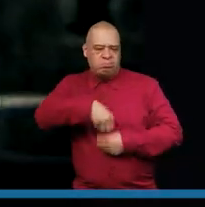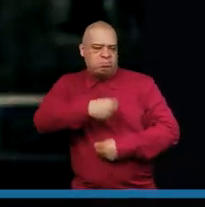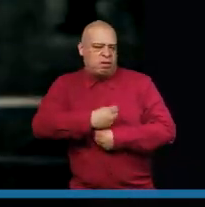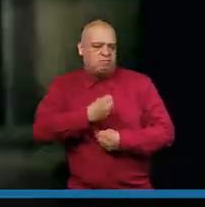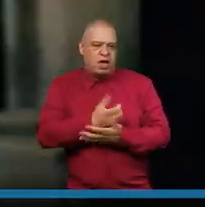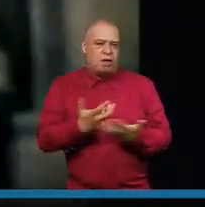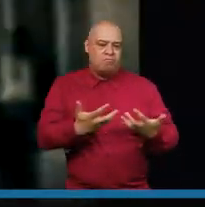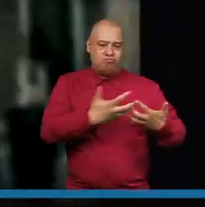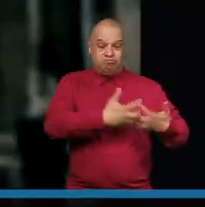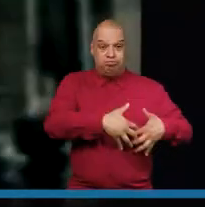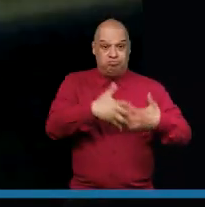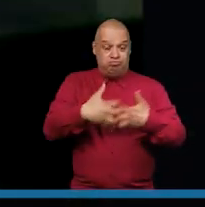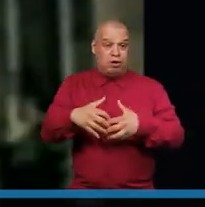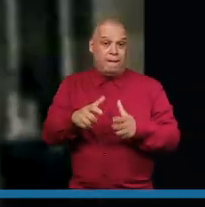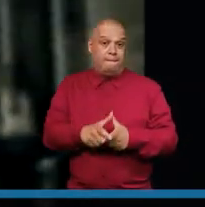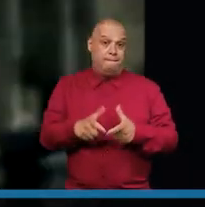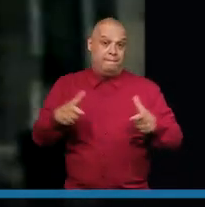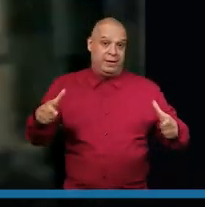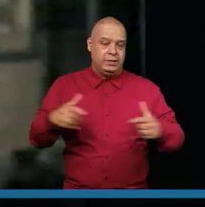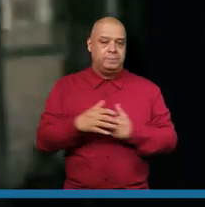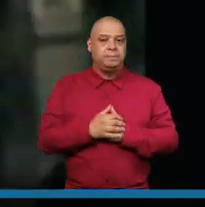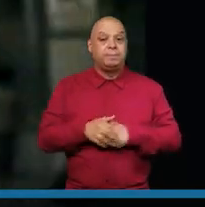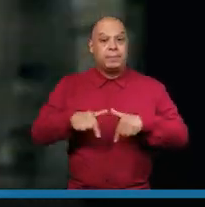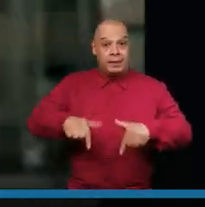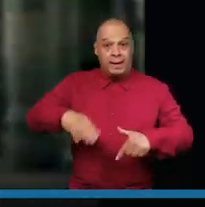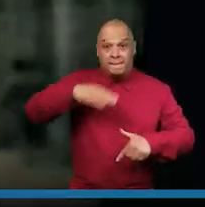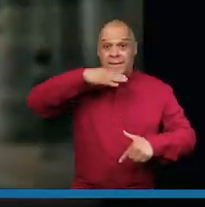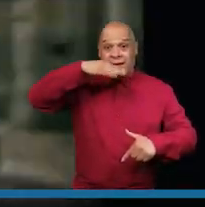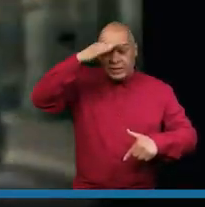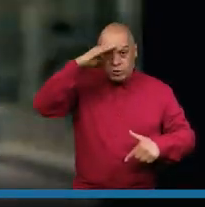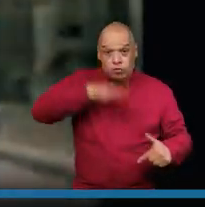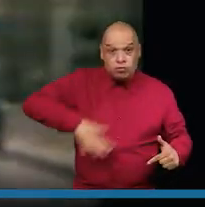que está ocurriendo en esa ciudad. Por eso una ciudad como